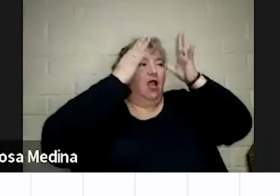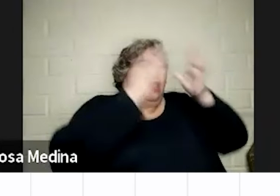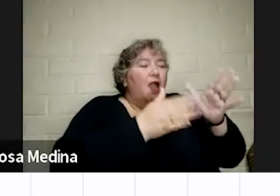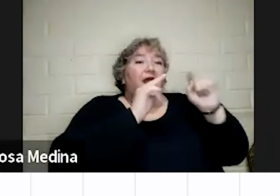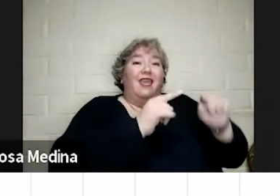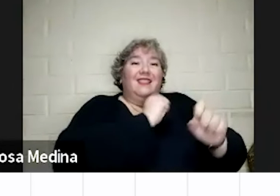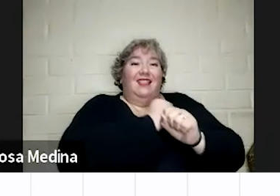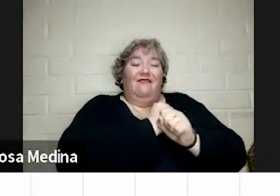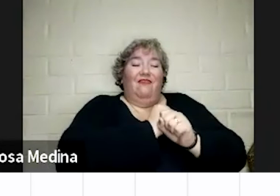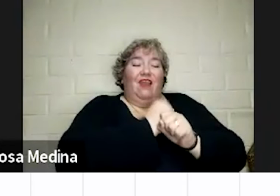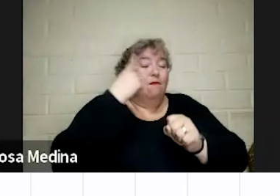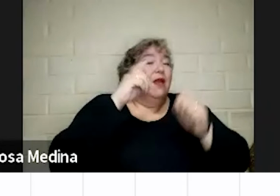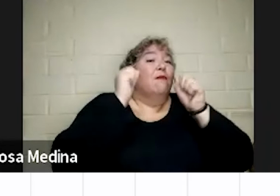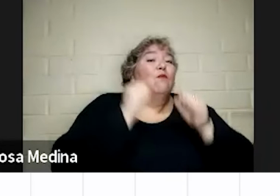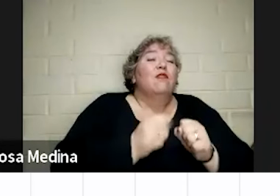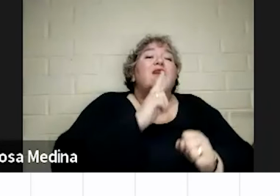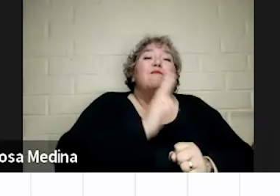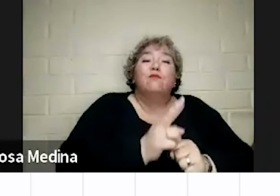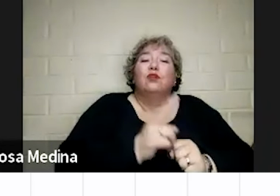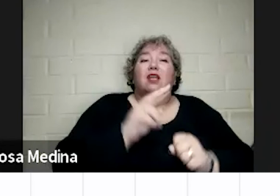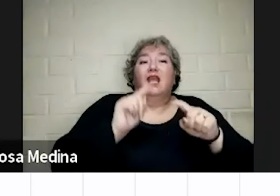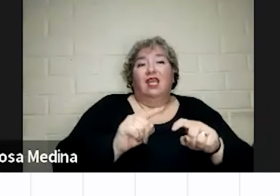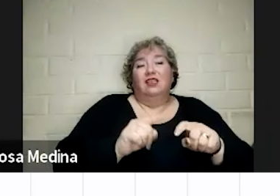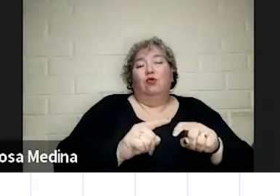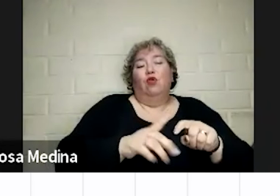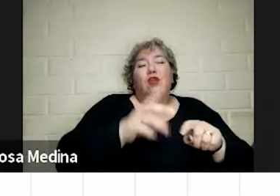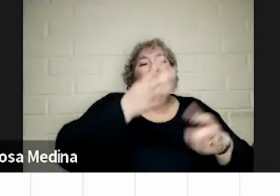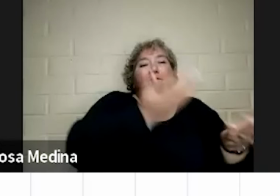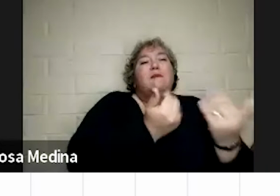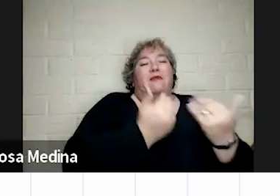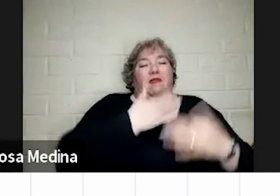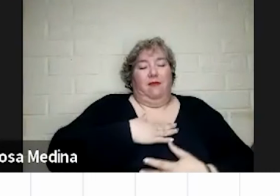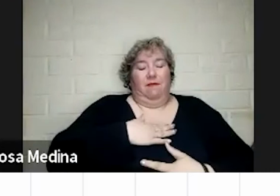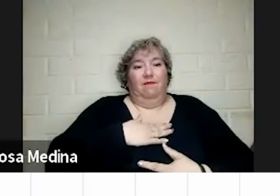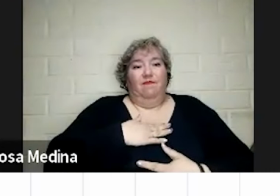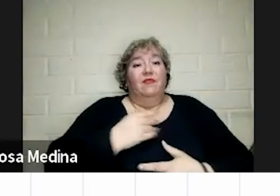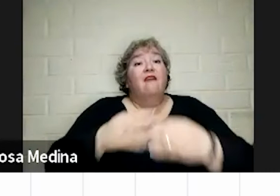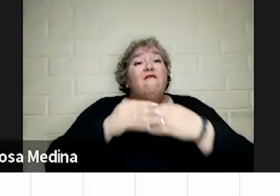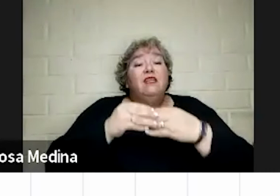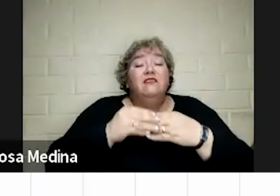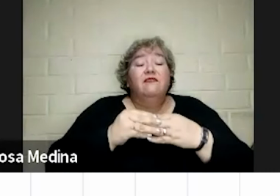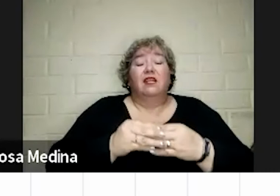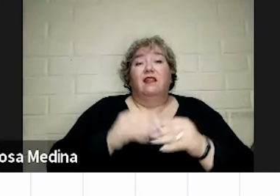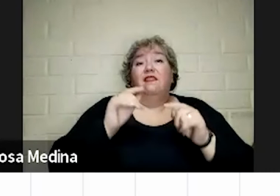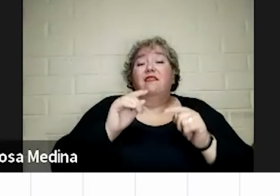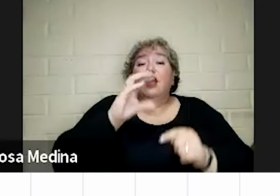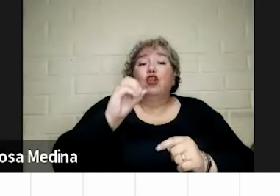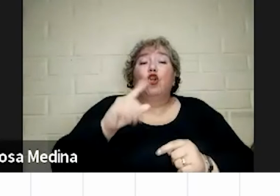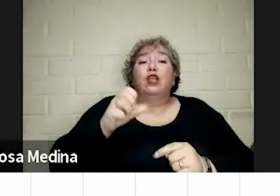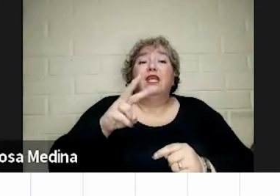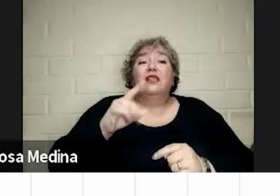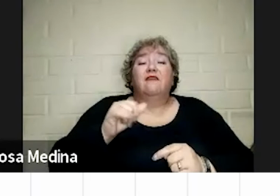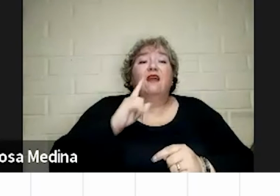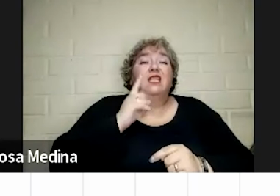para poder responder a las demandas del entorno. La flexibilidad cognitiva se relaciona mucho con el